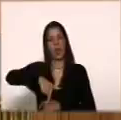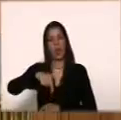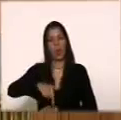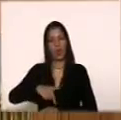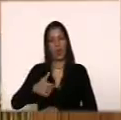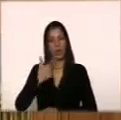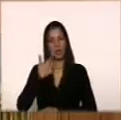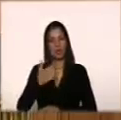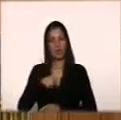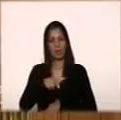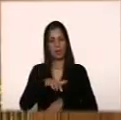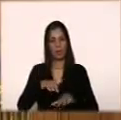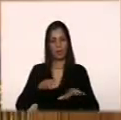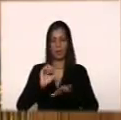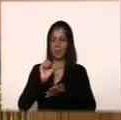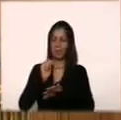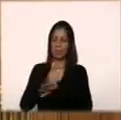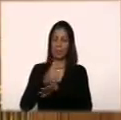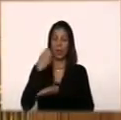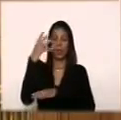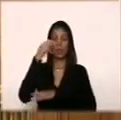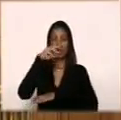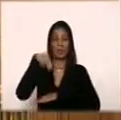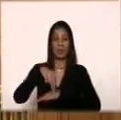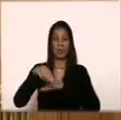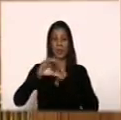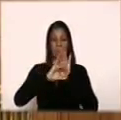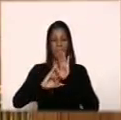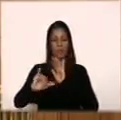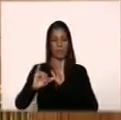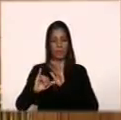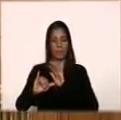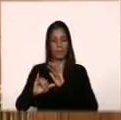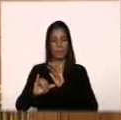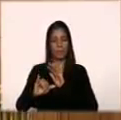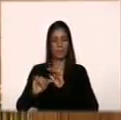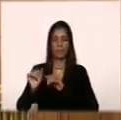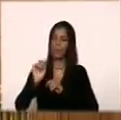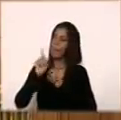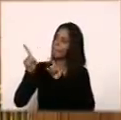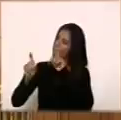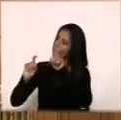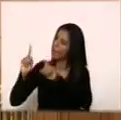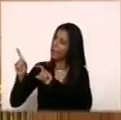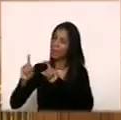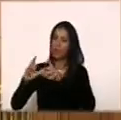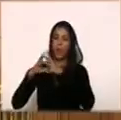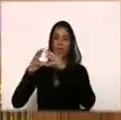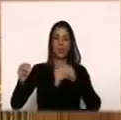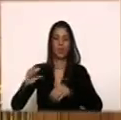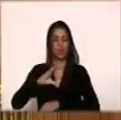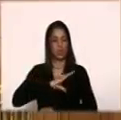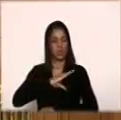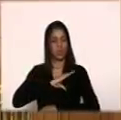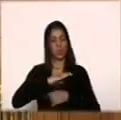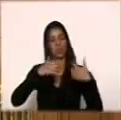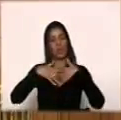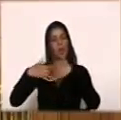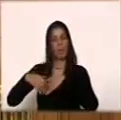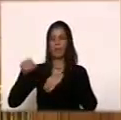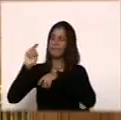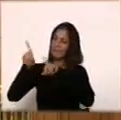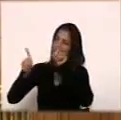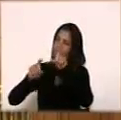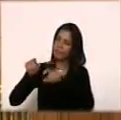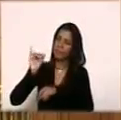esta instancia soberana y plenipotenciaria que es la Asamblea Nacional Constituyente. Le preguntamos a todos, incluso a los empresarios honestos de este país,